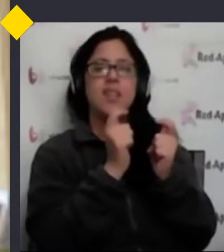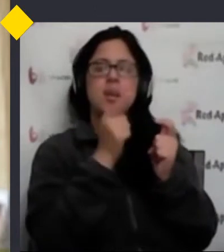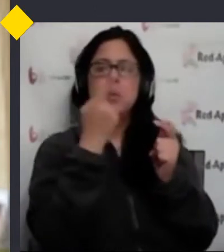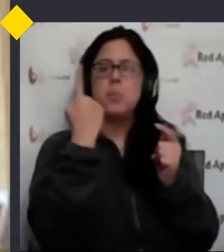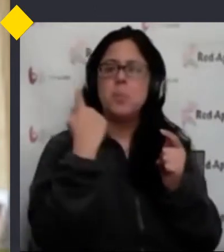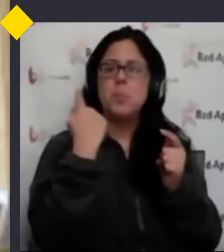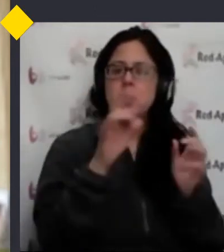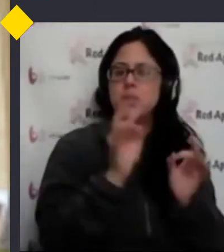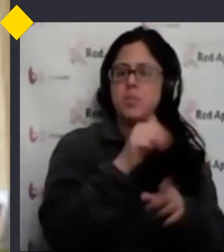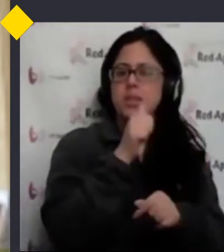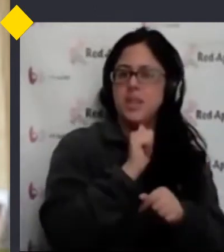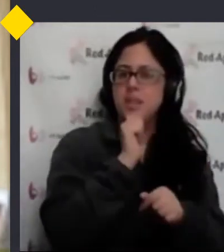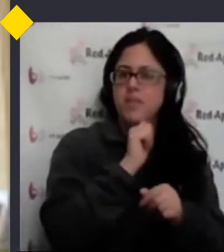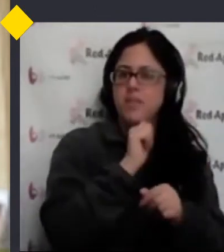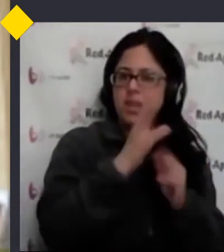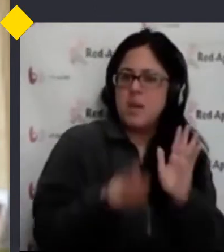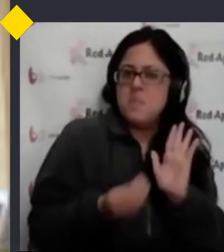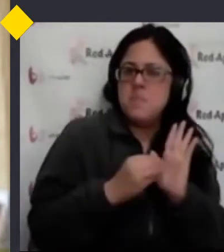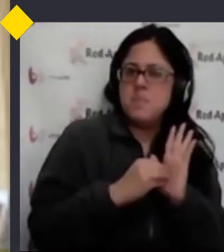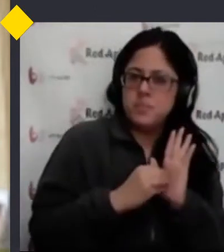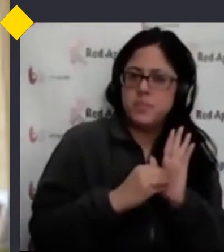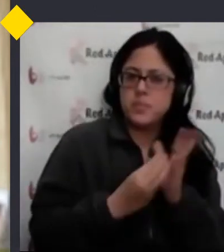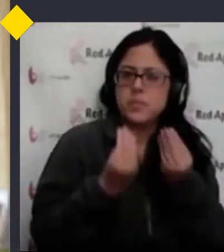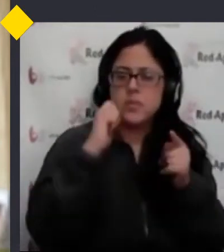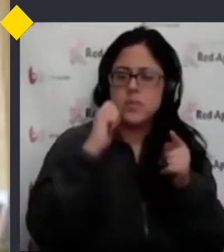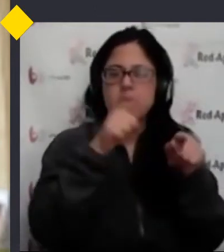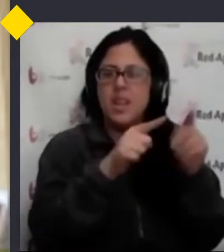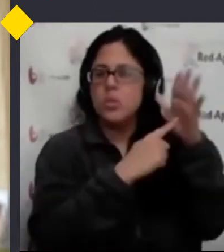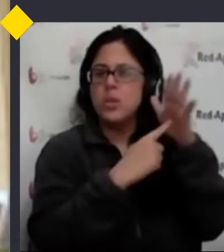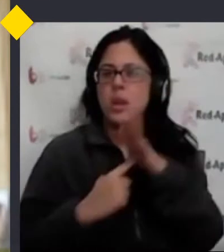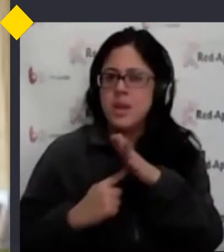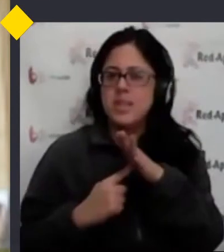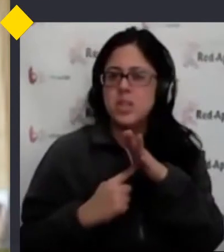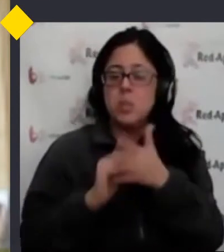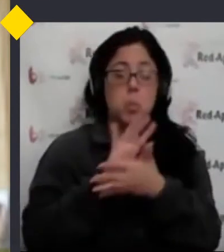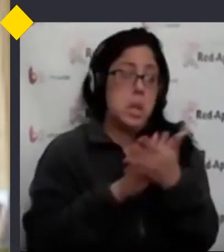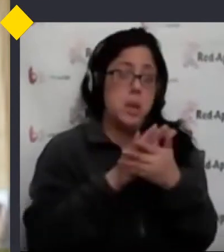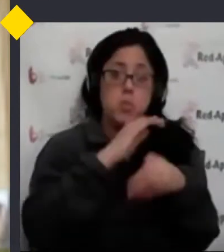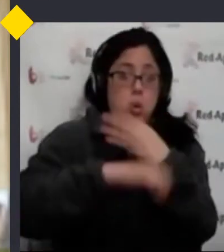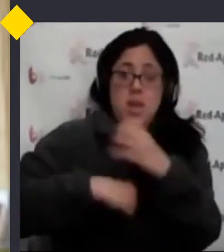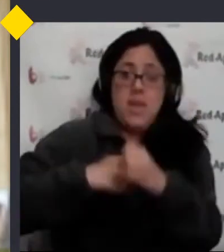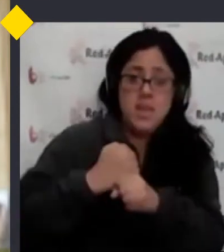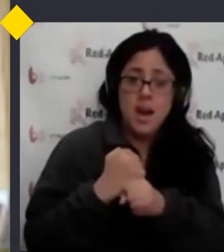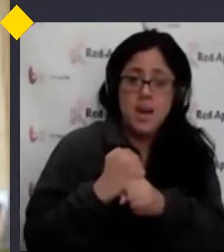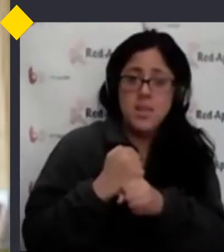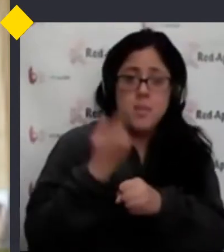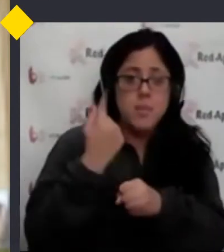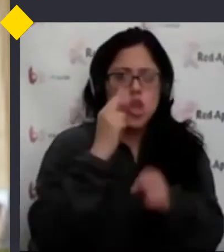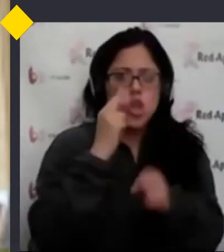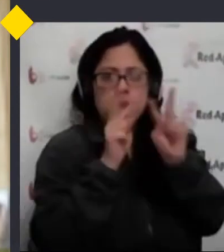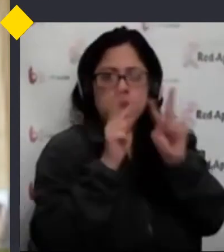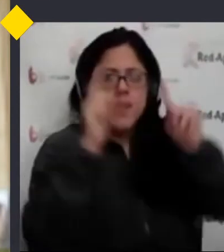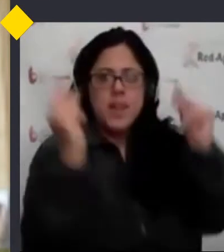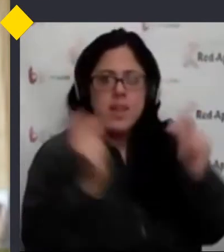como dicen a veces. Obviamente que es un tema de discriminación, tal vez por un tema de edad, y no se privilegia el potencial. Y lo mismo con alguien tal vez